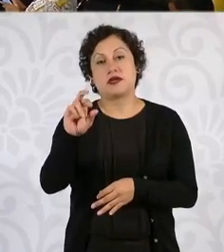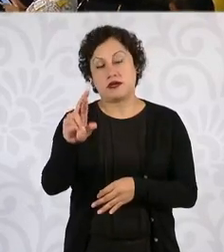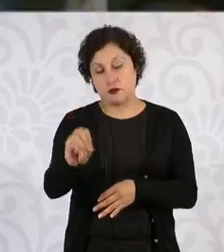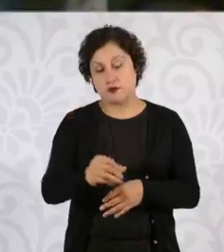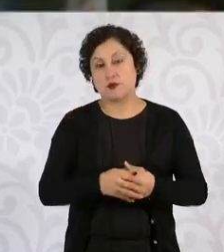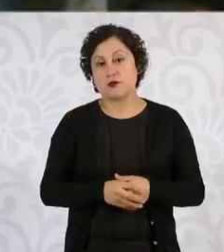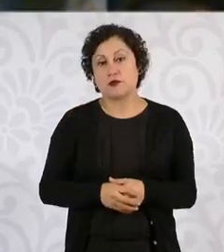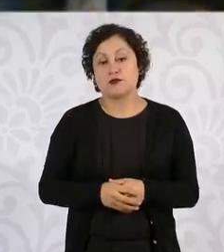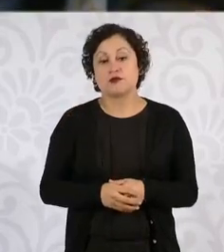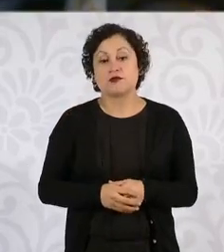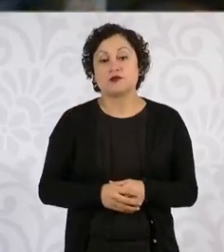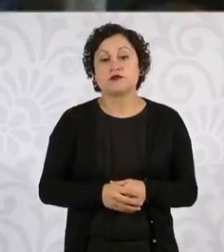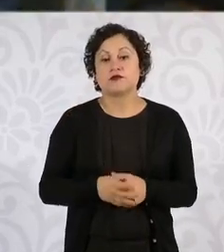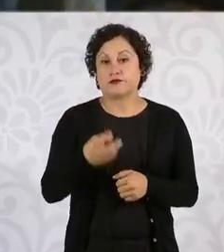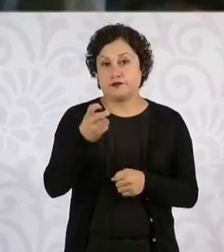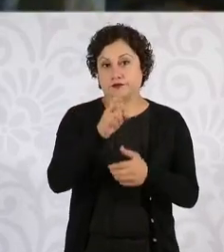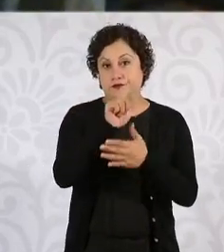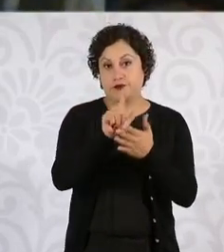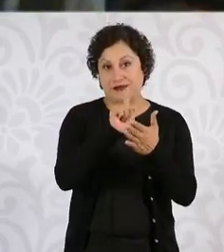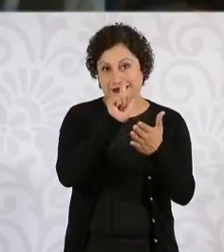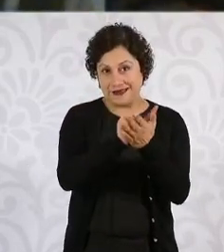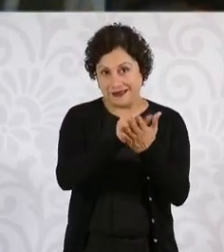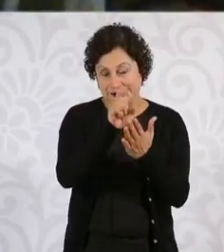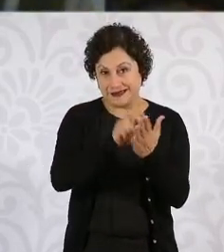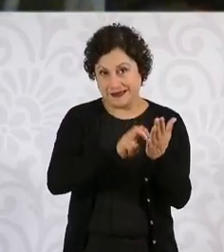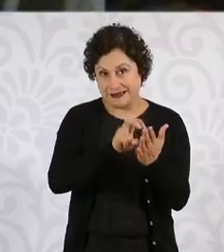caso de estas reformas a la industria eléctrica,